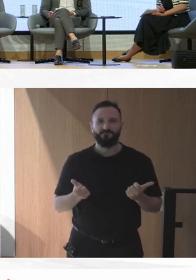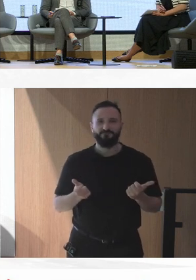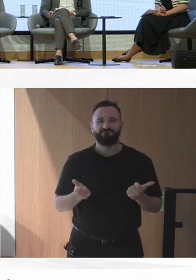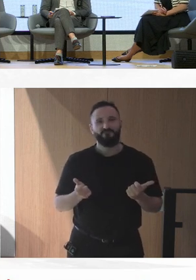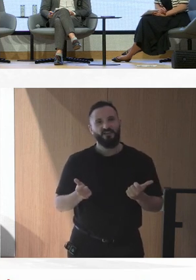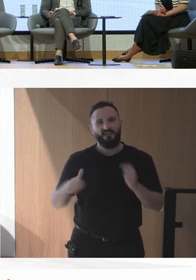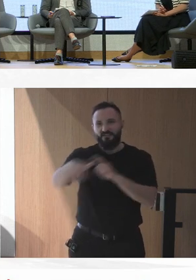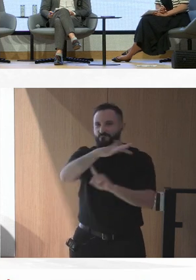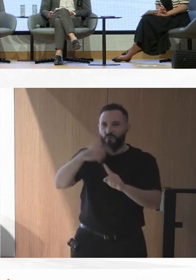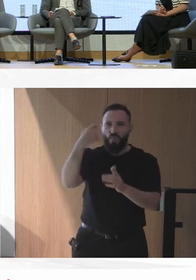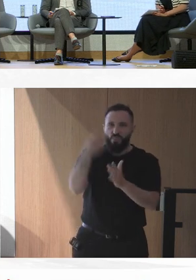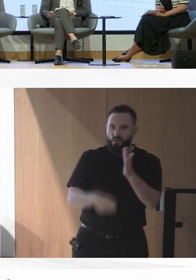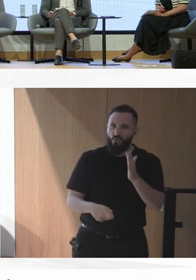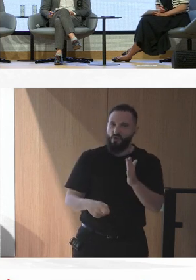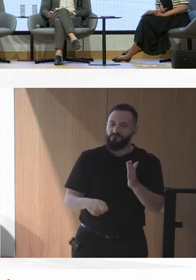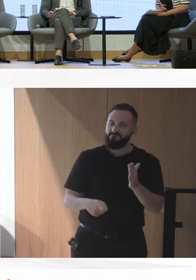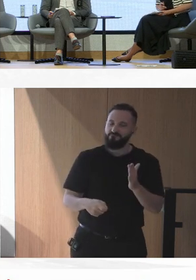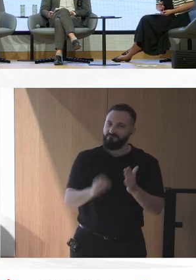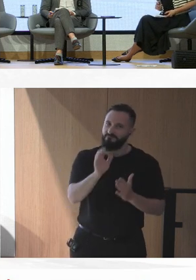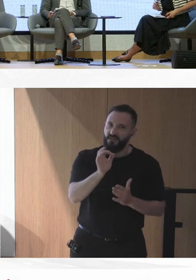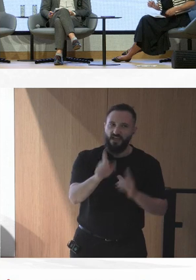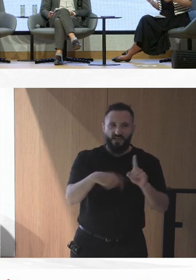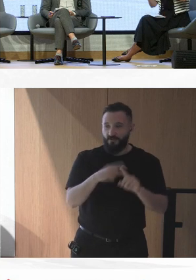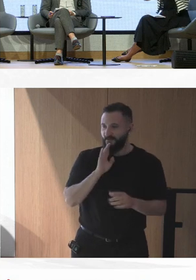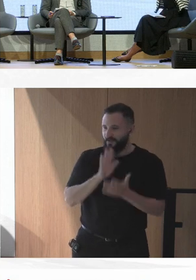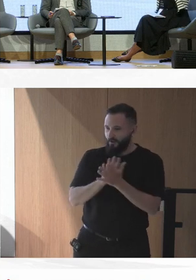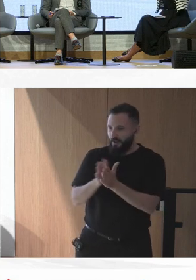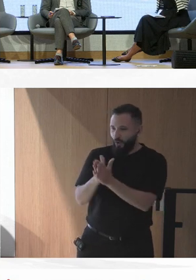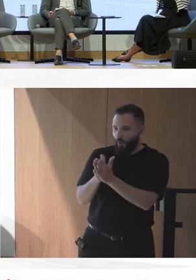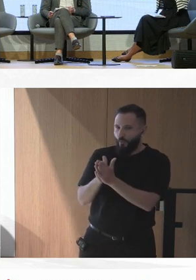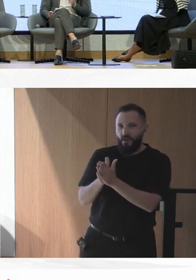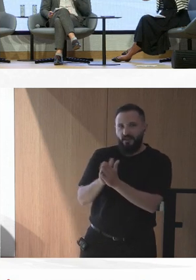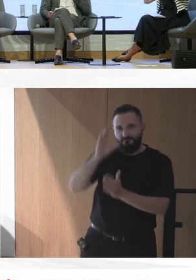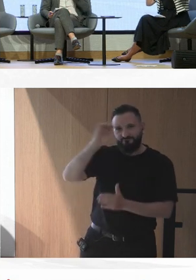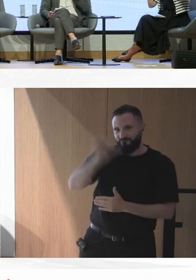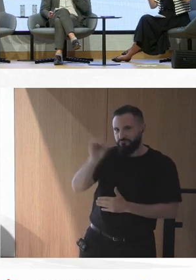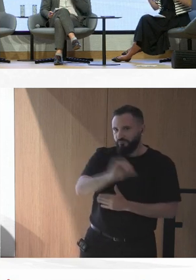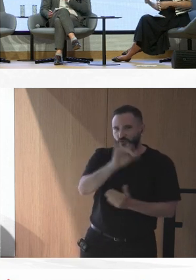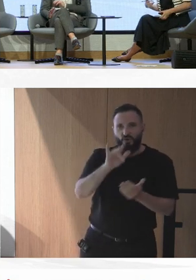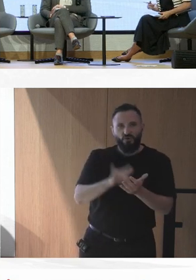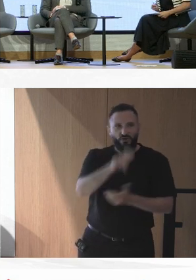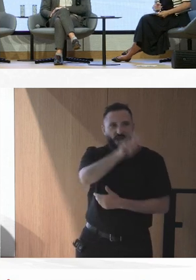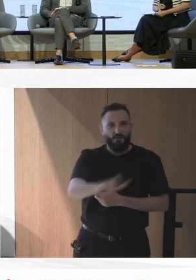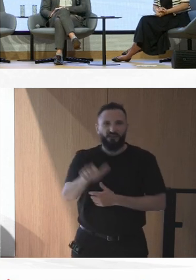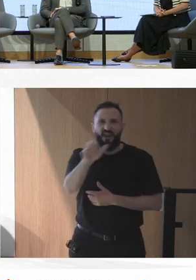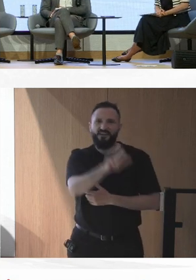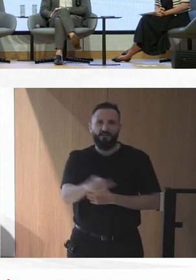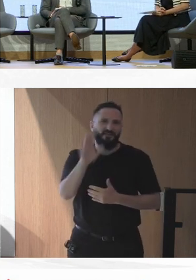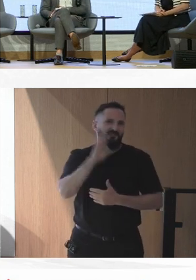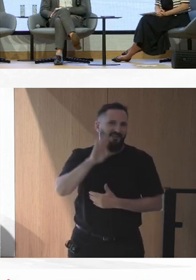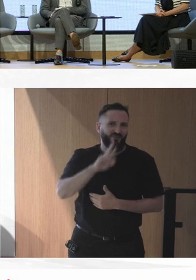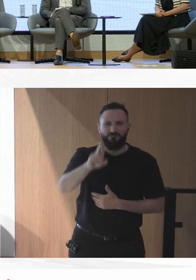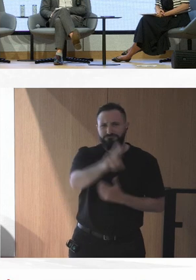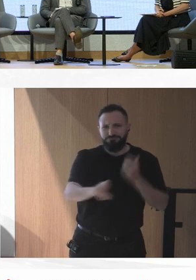hostil, más hostil que para otras, ¿no? Entonces veíamos todo esto que comentaba la compañera, ¿no? De personas que vuelven a delinquir, ¿no? Otra vez